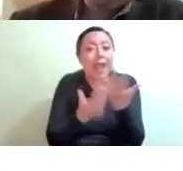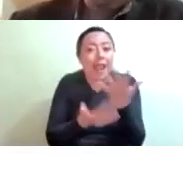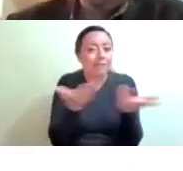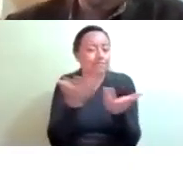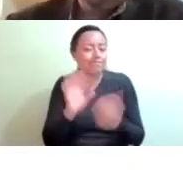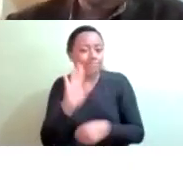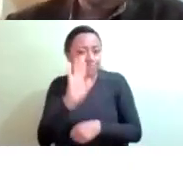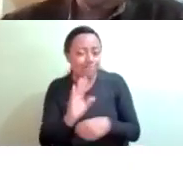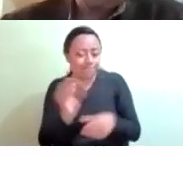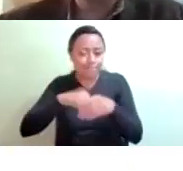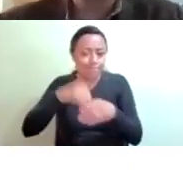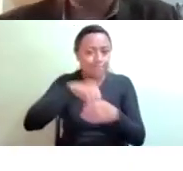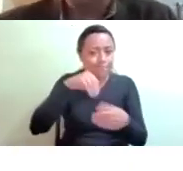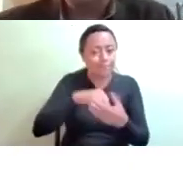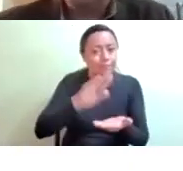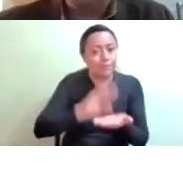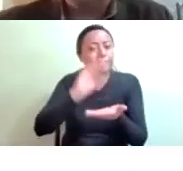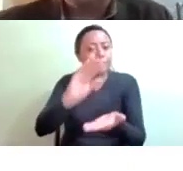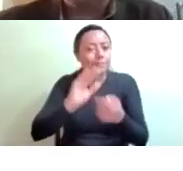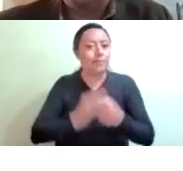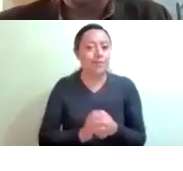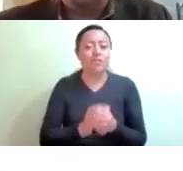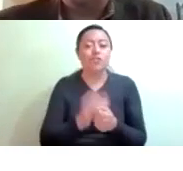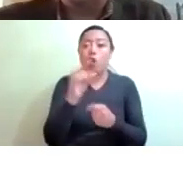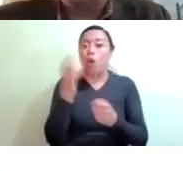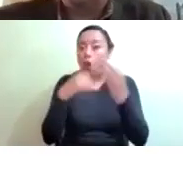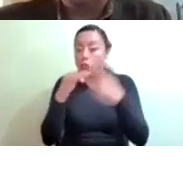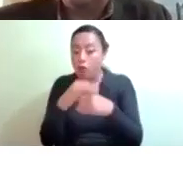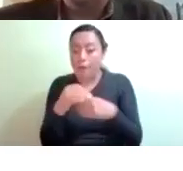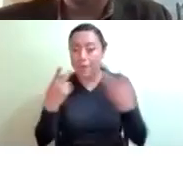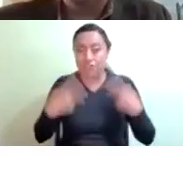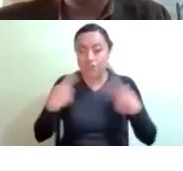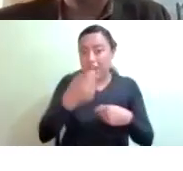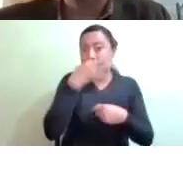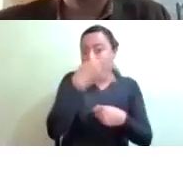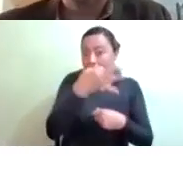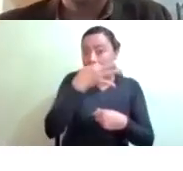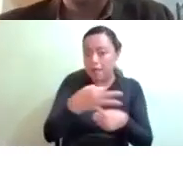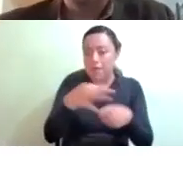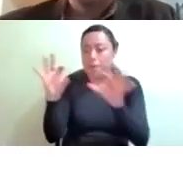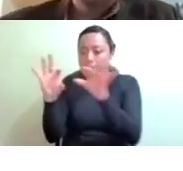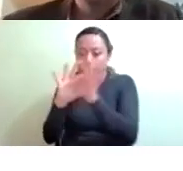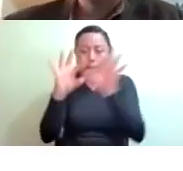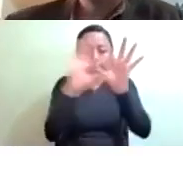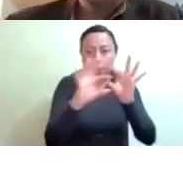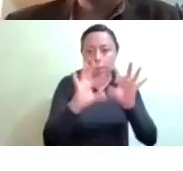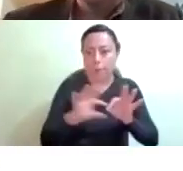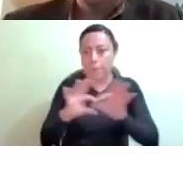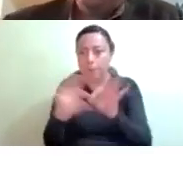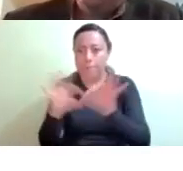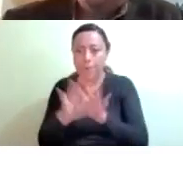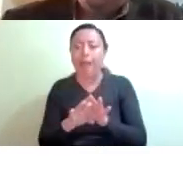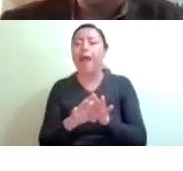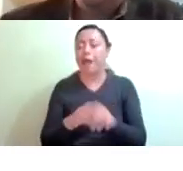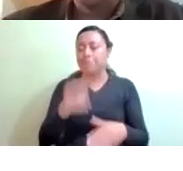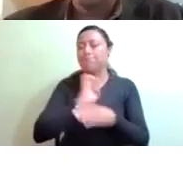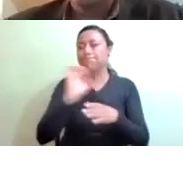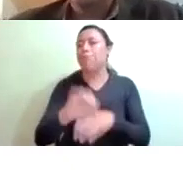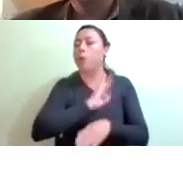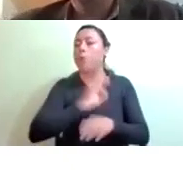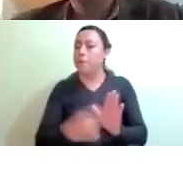qué cantidad de droga ingresan a esa casa, cómo la van sacando y cuánto dinero hay adentro. Y toda la indumentaria que usan está